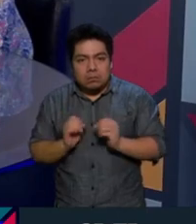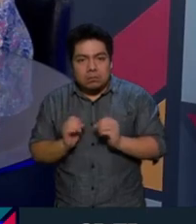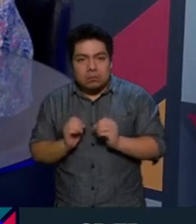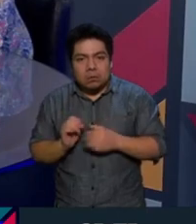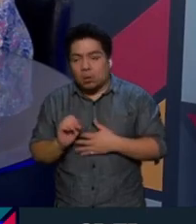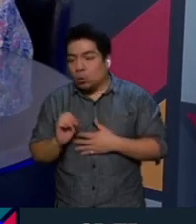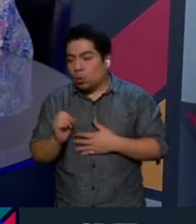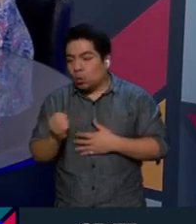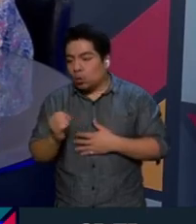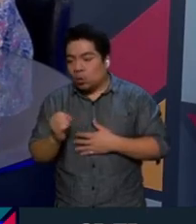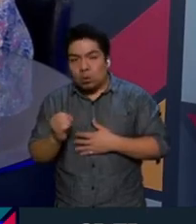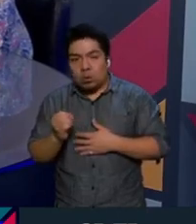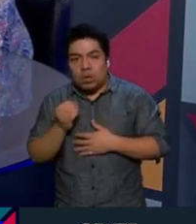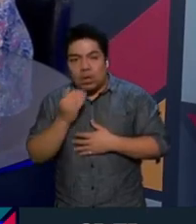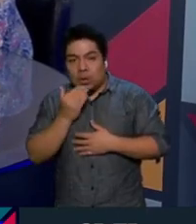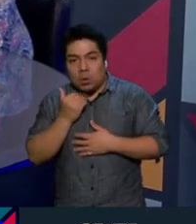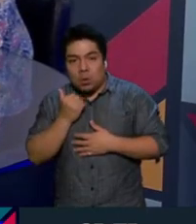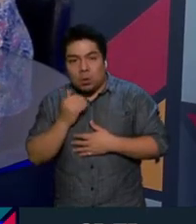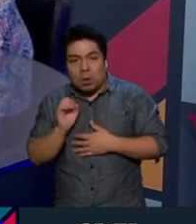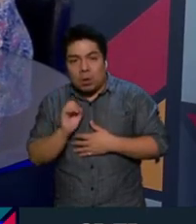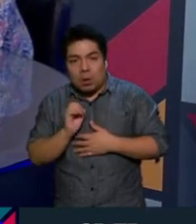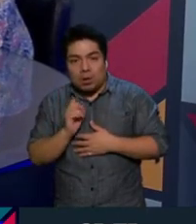desde octubre del